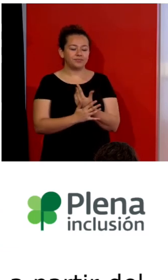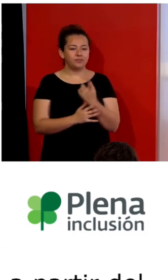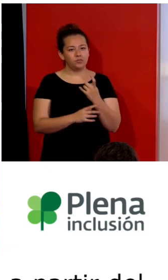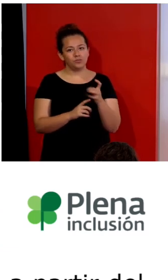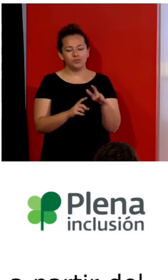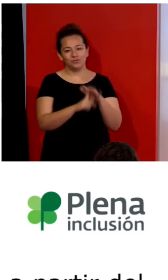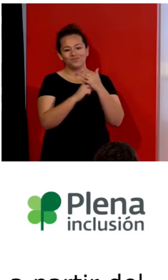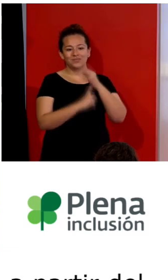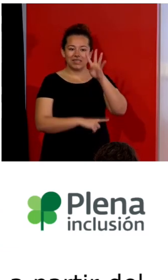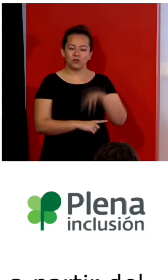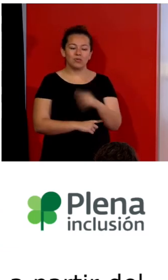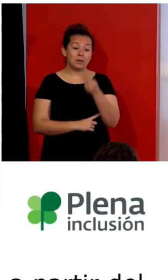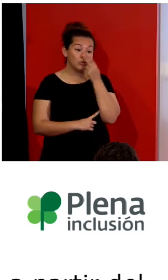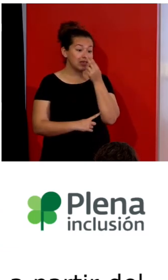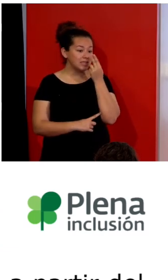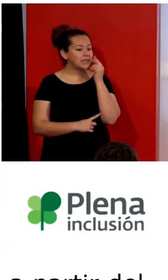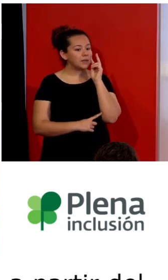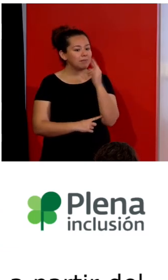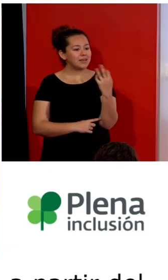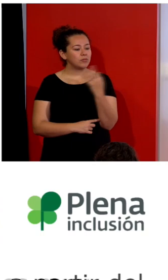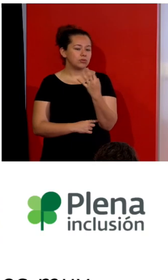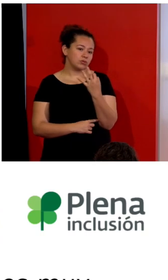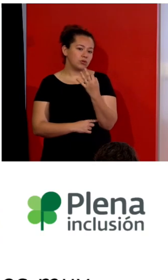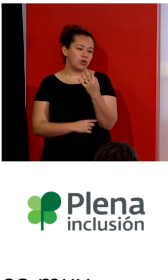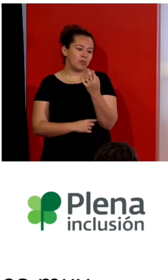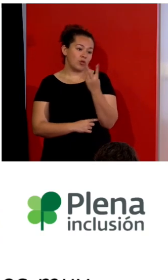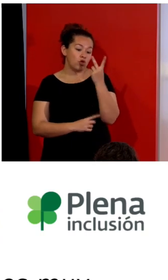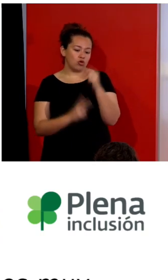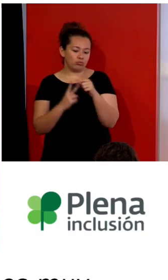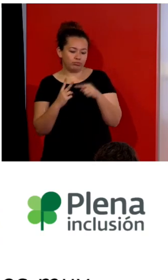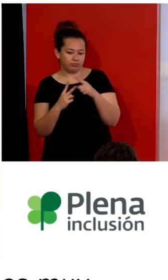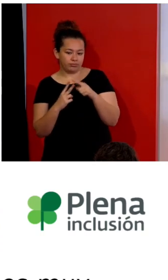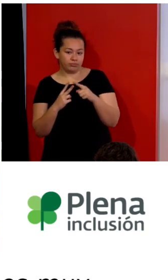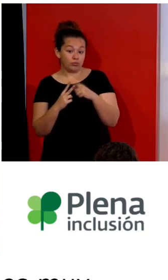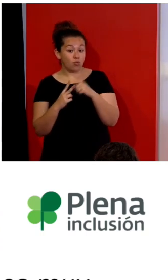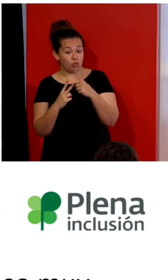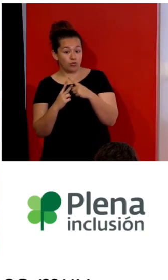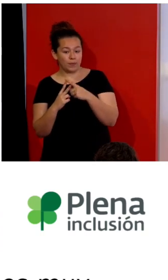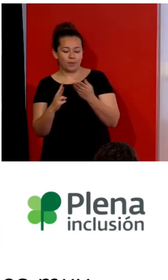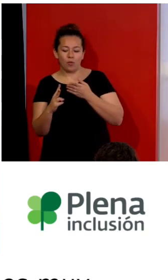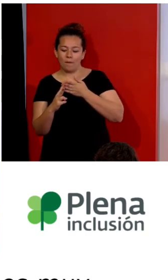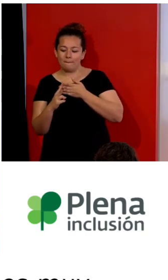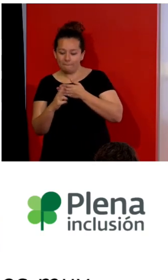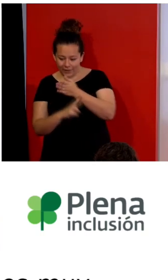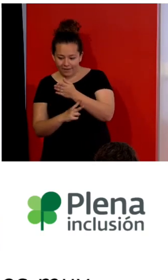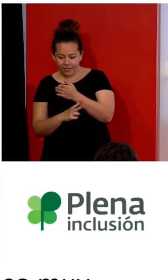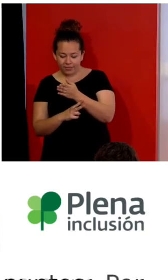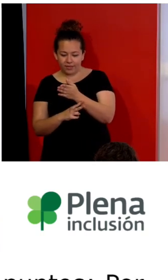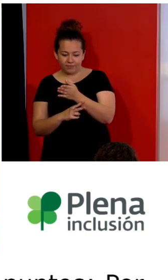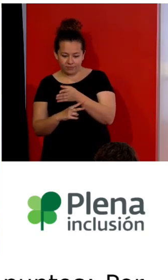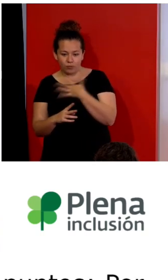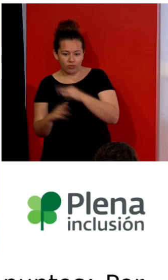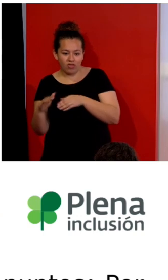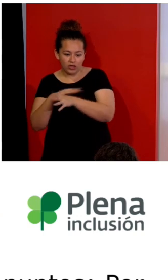de Cataluña es muy interesante observar sobre todo dos puntos. Por un lado, la vía de acceso por concurso de méritos.